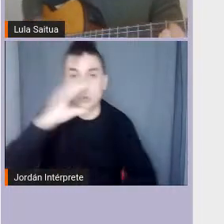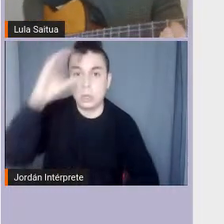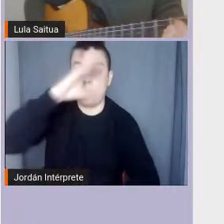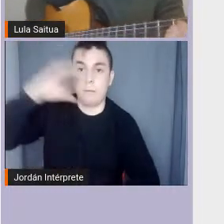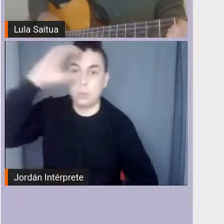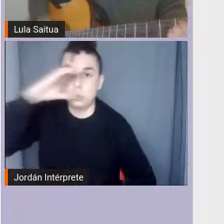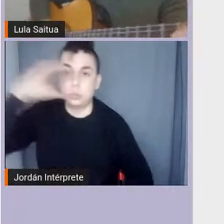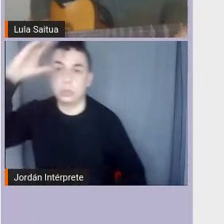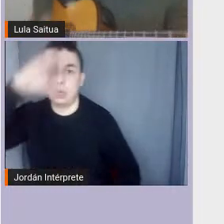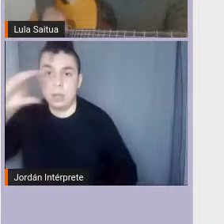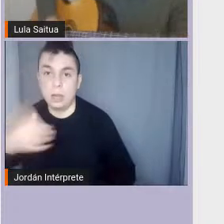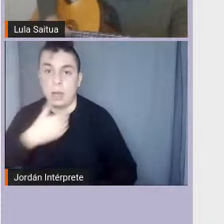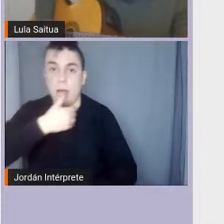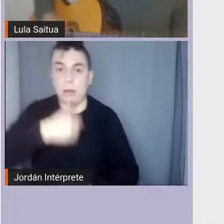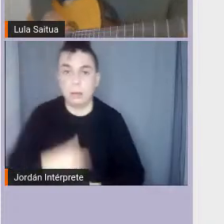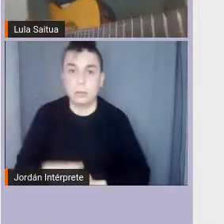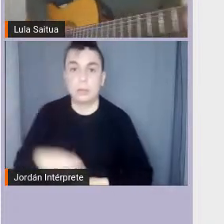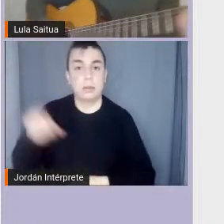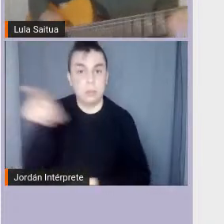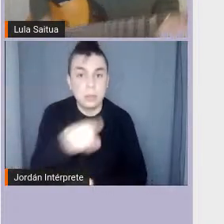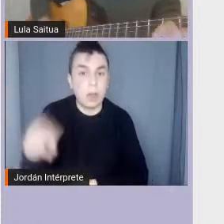busca, busca,